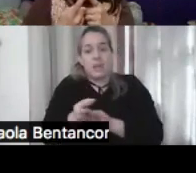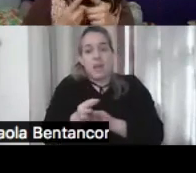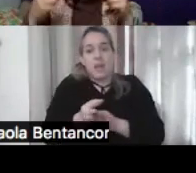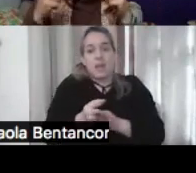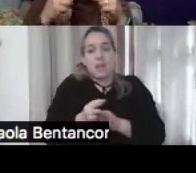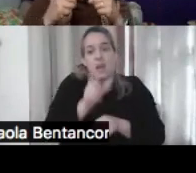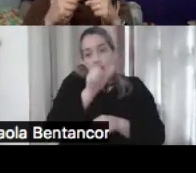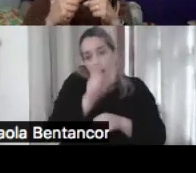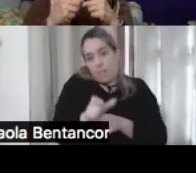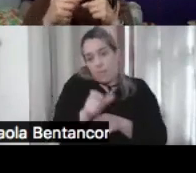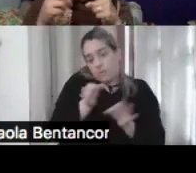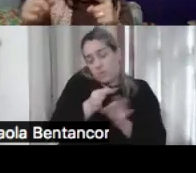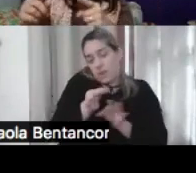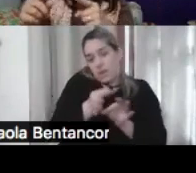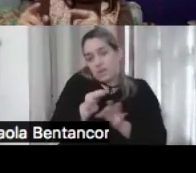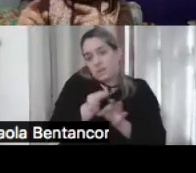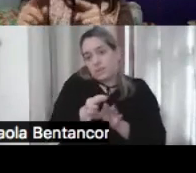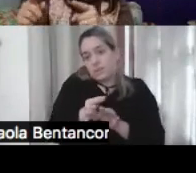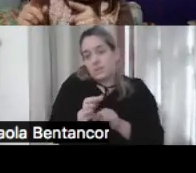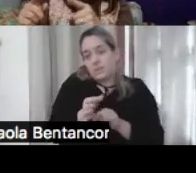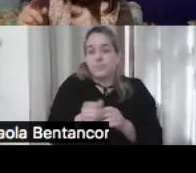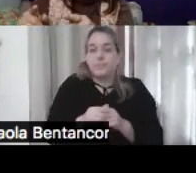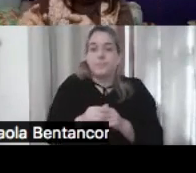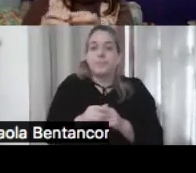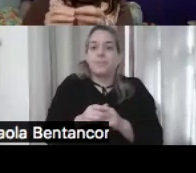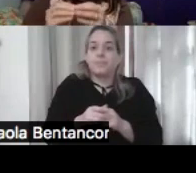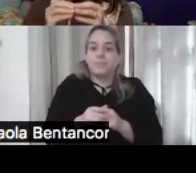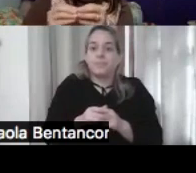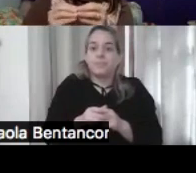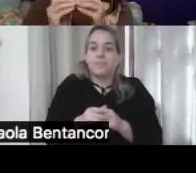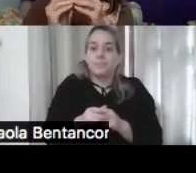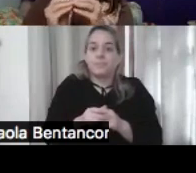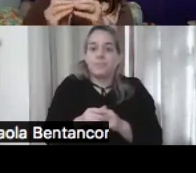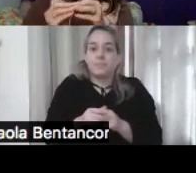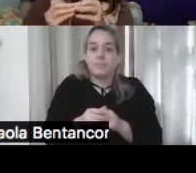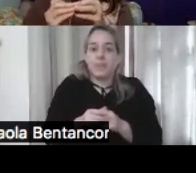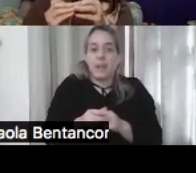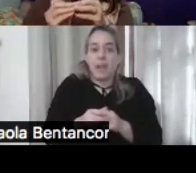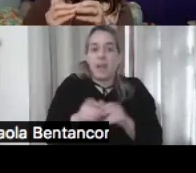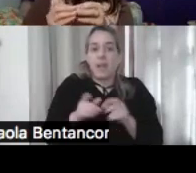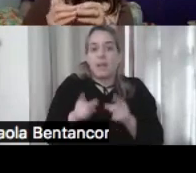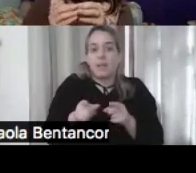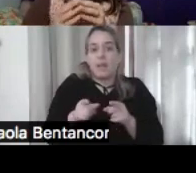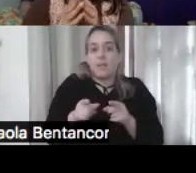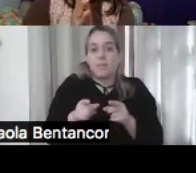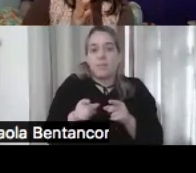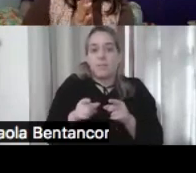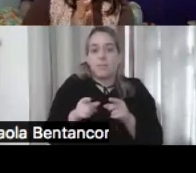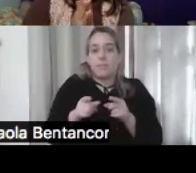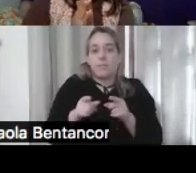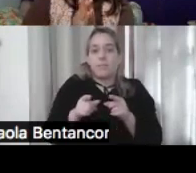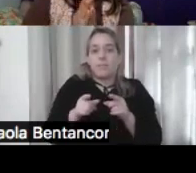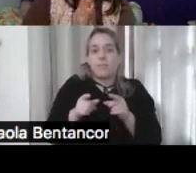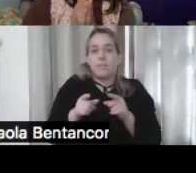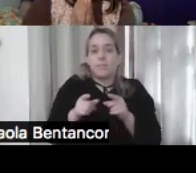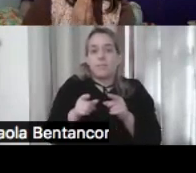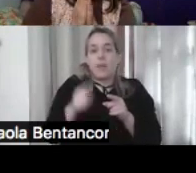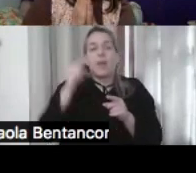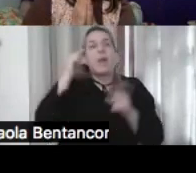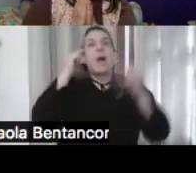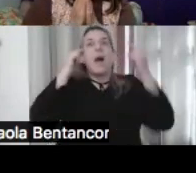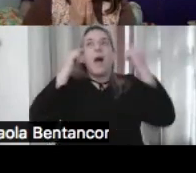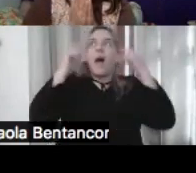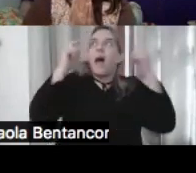lactancia humana, en conjunto, y utilizando lo que dice abajo de interdisciplina y creatividad, podemos